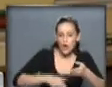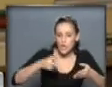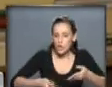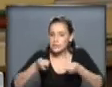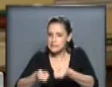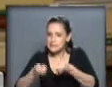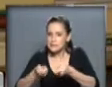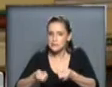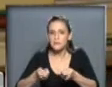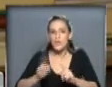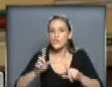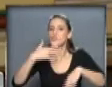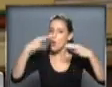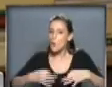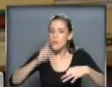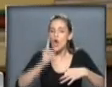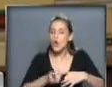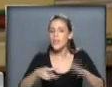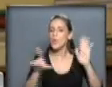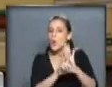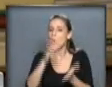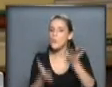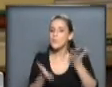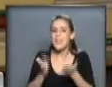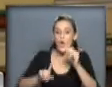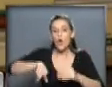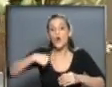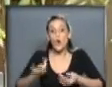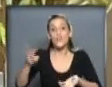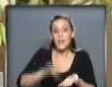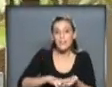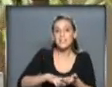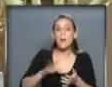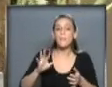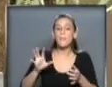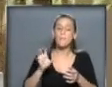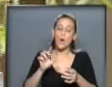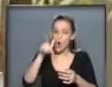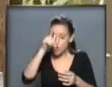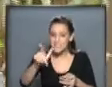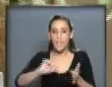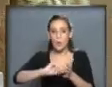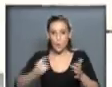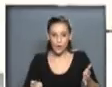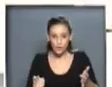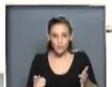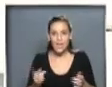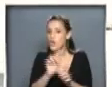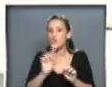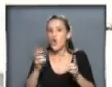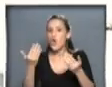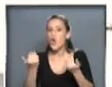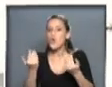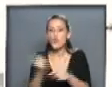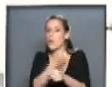órdenes judiciales. Hoy mismo, una vez más, la policía de la provincia de Buenos Aires nos impidió acceder a los libros de la